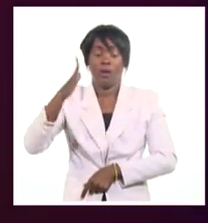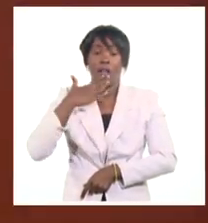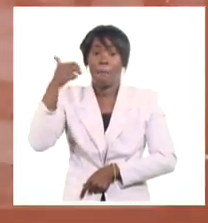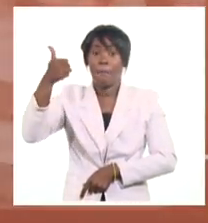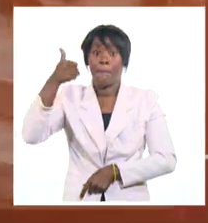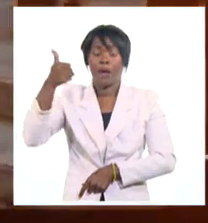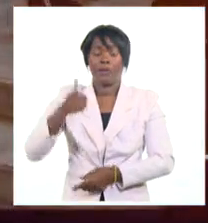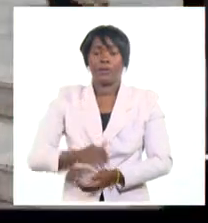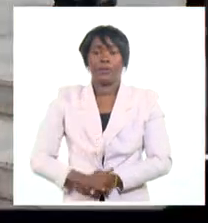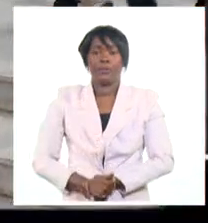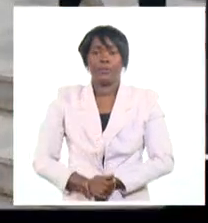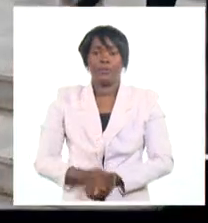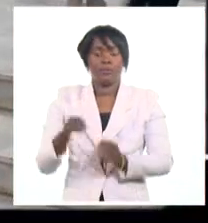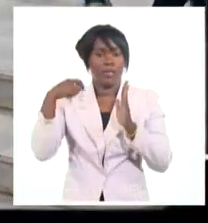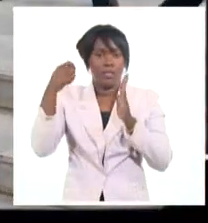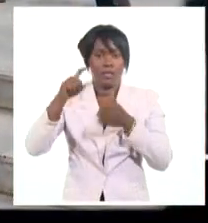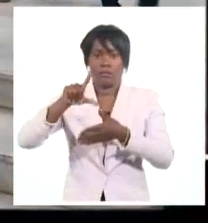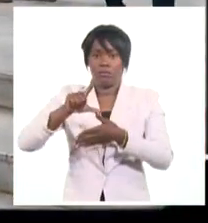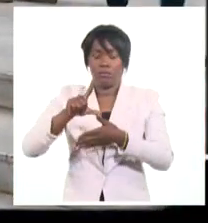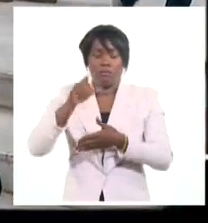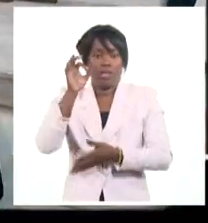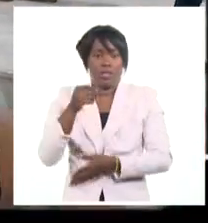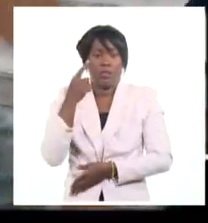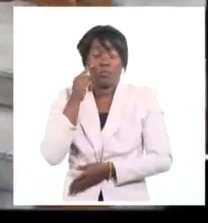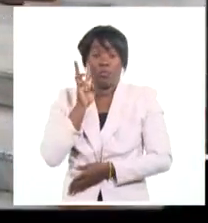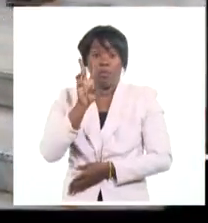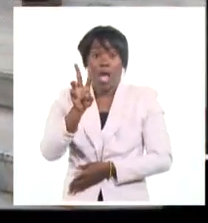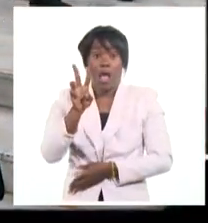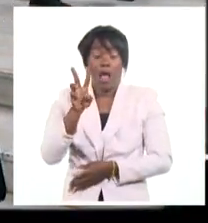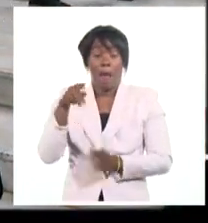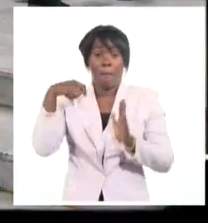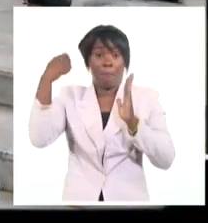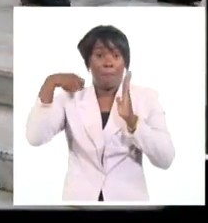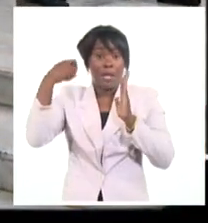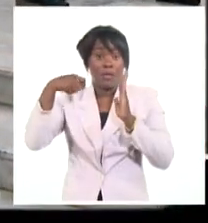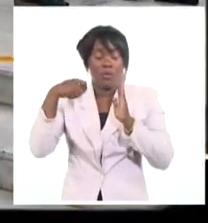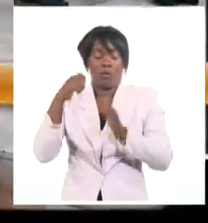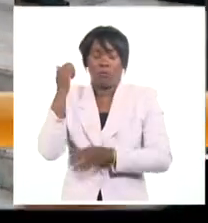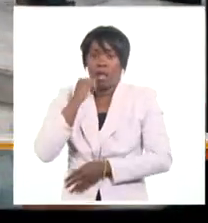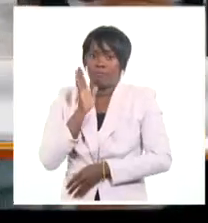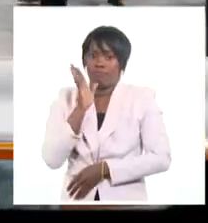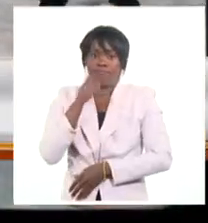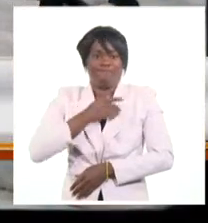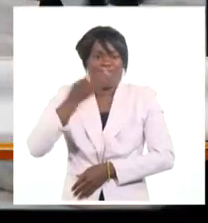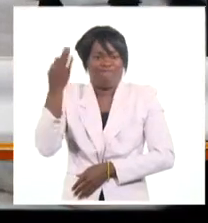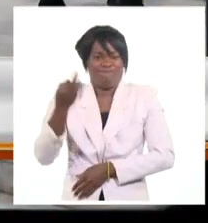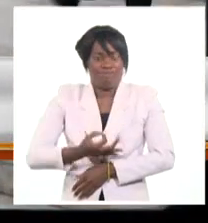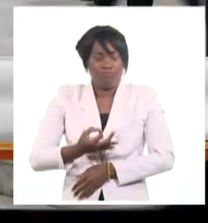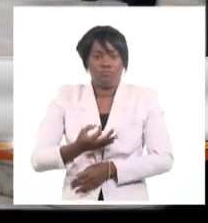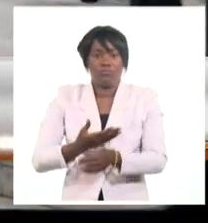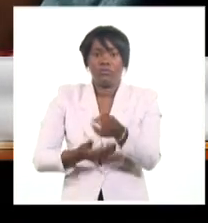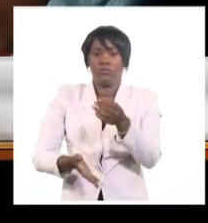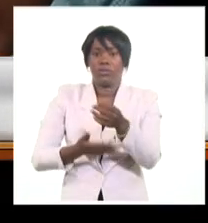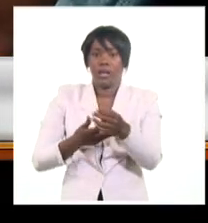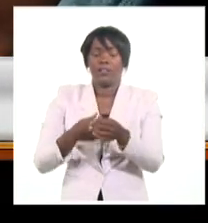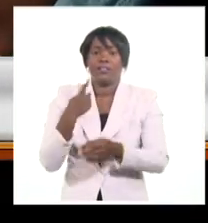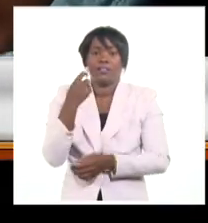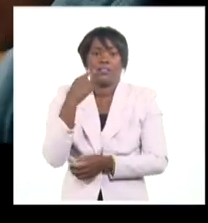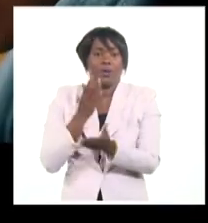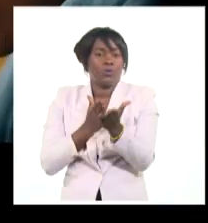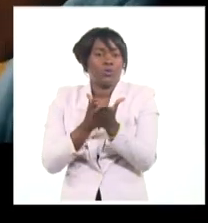del cine latinoamericano te convence por sí sola no de que hay cosas muy diversas que ver y que hace falta mantenerse conectados